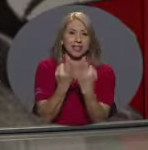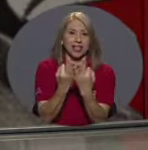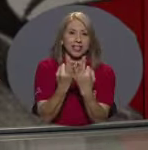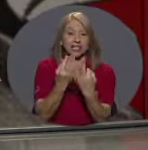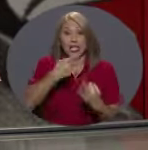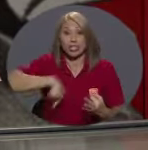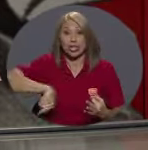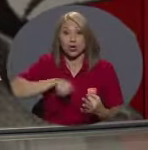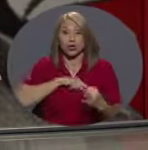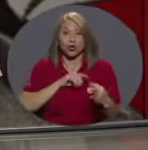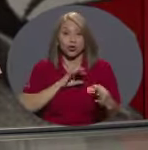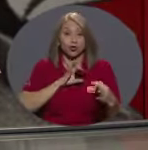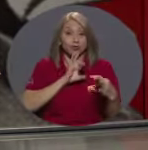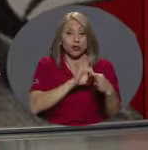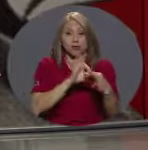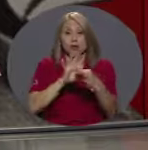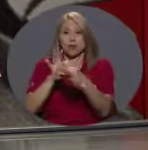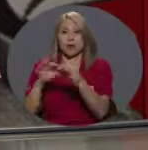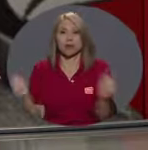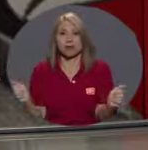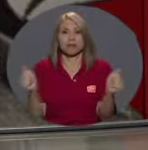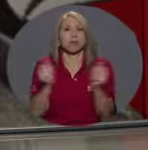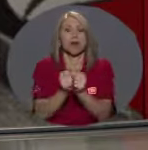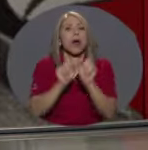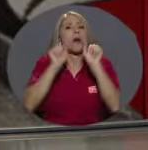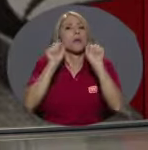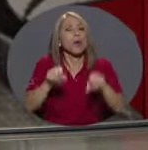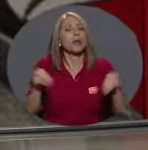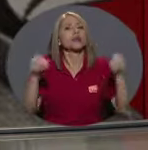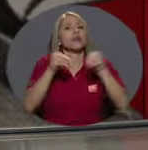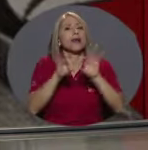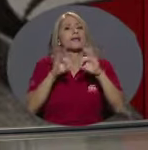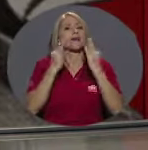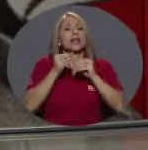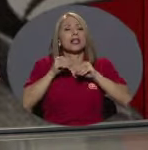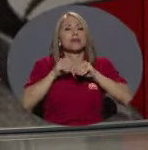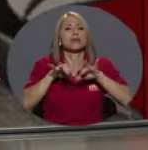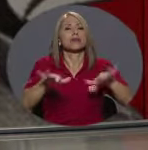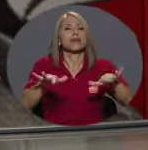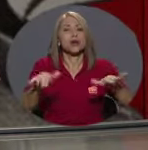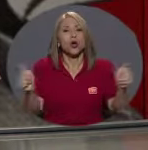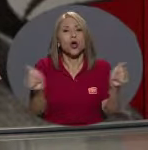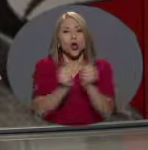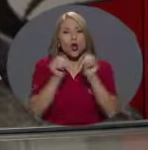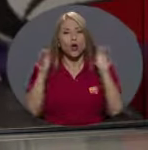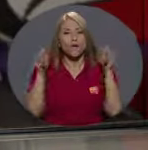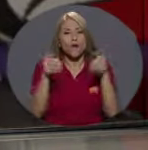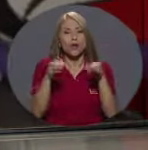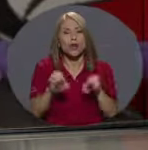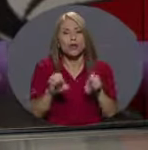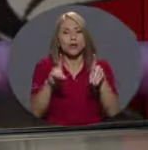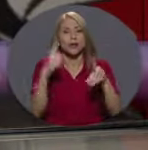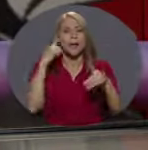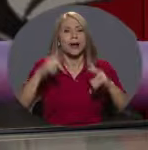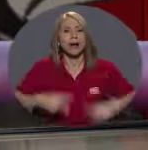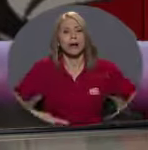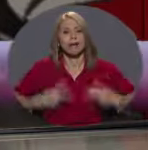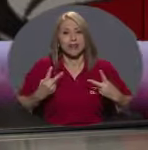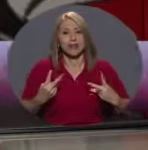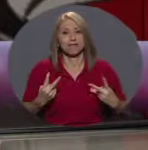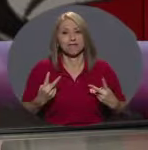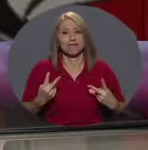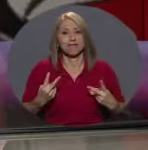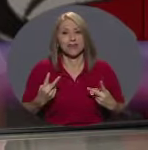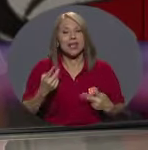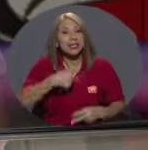esfuerzos podemos llegar a cada vez más familias y con un enfoque de educación para la vida, que si ya nos ponemos a